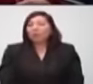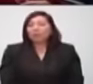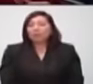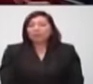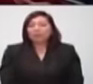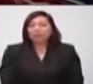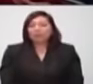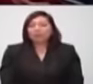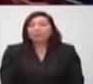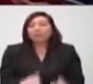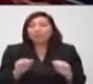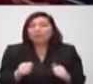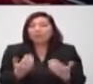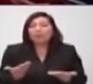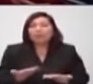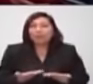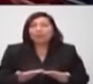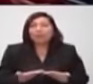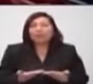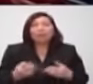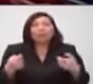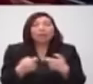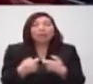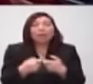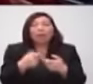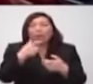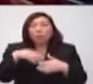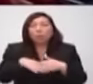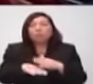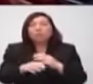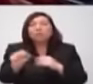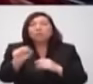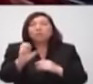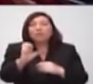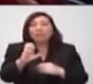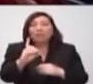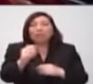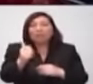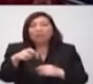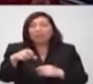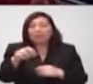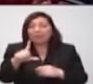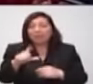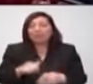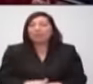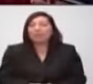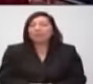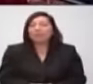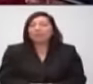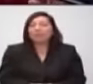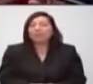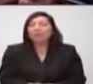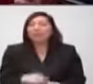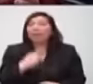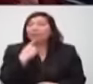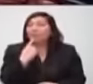Lo siguiente fue que acá existe una interferencia de una red de desagüe con SEAPAL. Y el decreto legislativo 1192